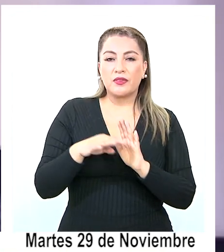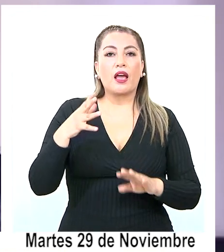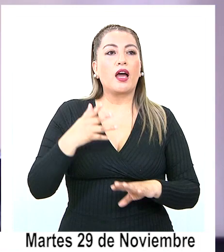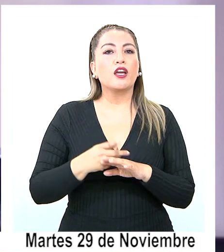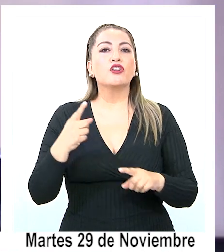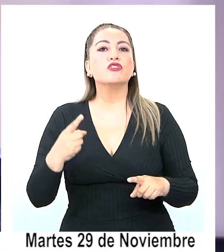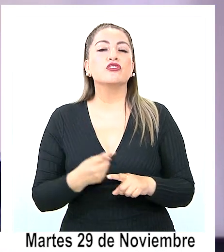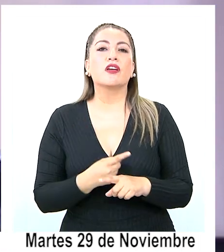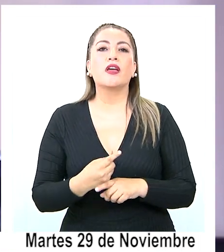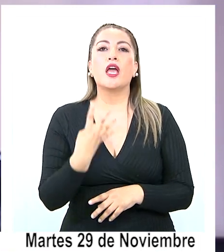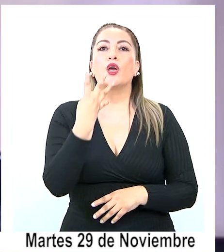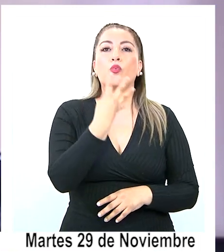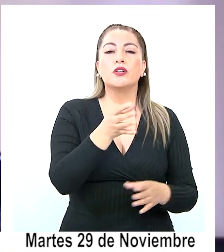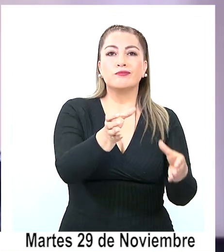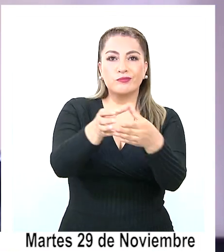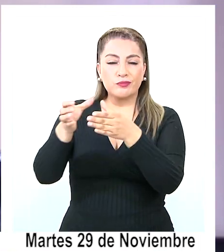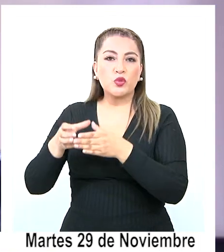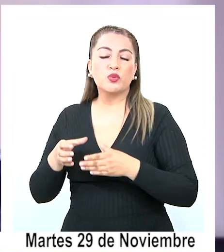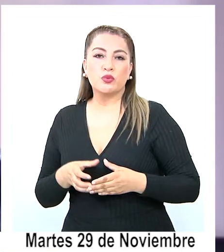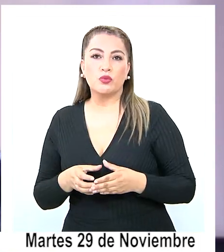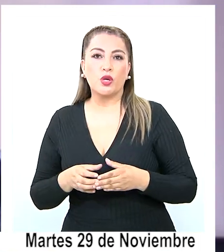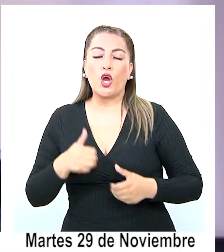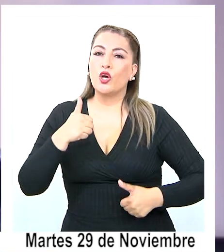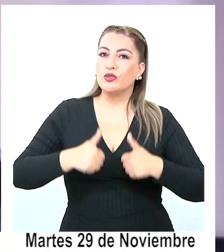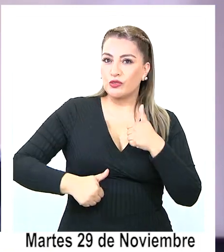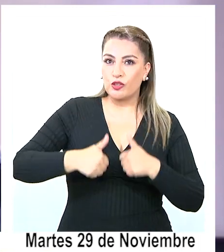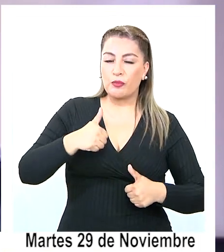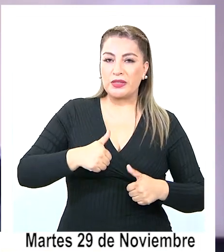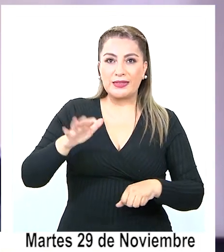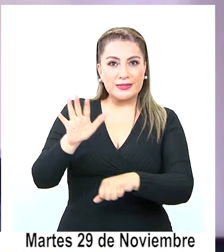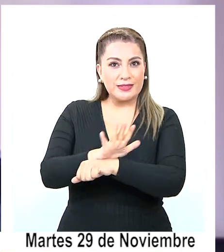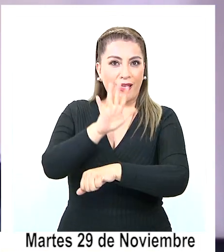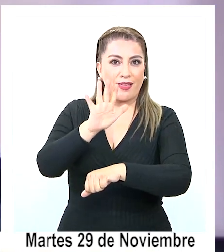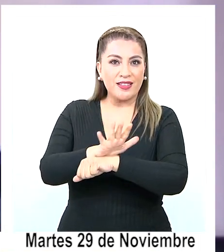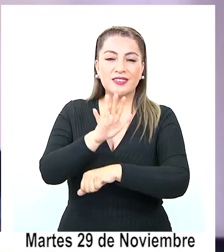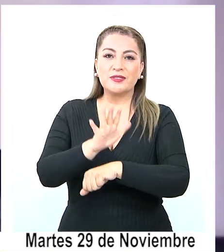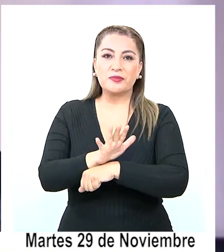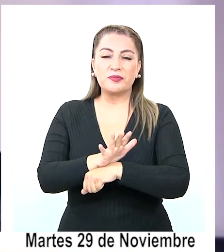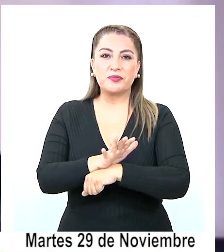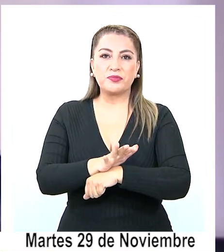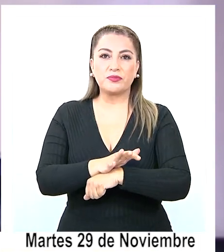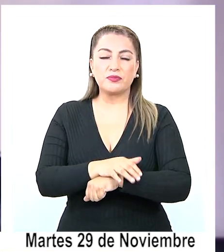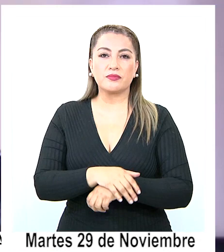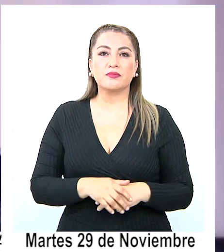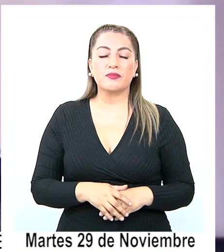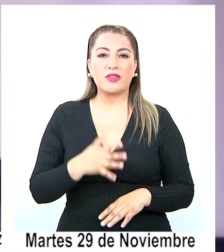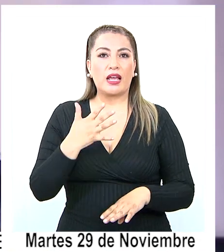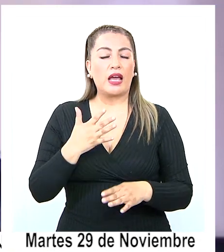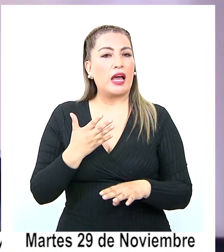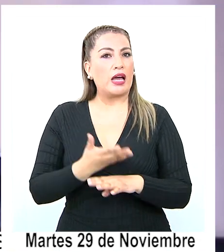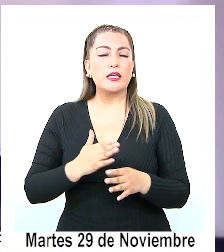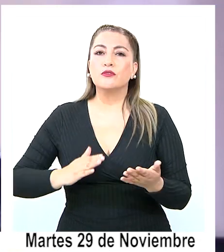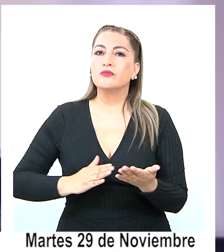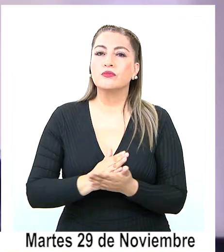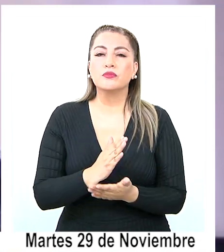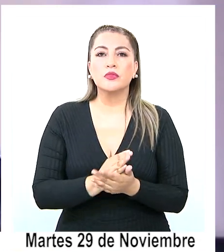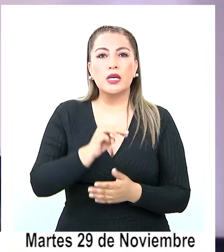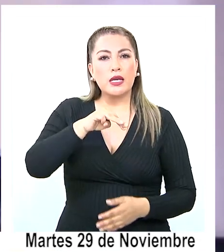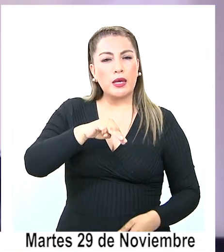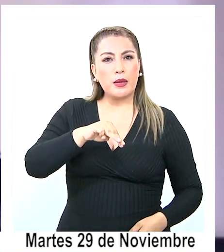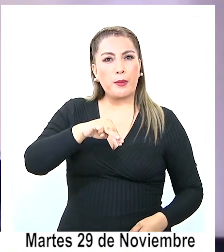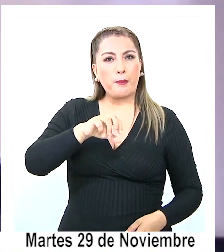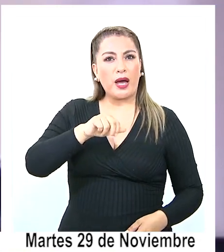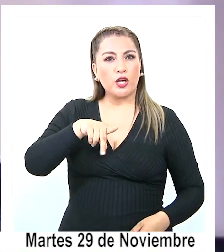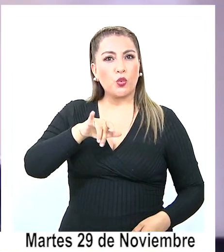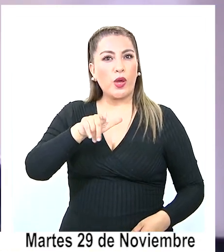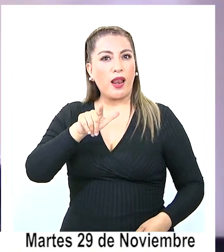nuevamente las cuatro competencias de largometraje nacional en donde de hecho vamos a tener el estreno de la película de Manuela martelli